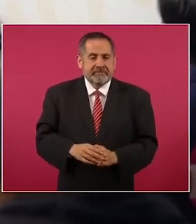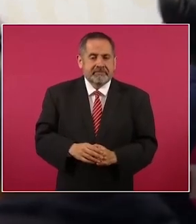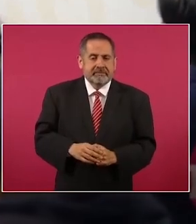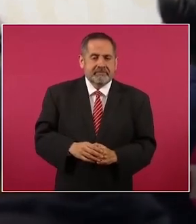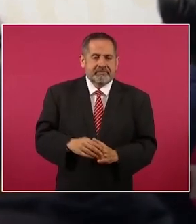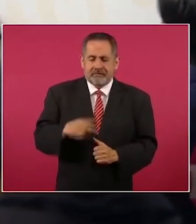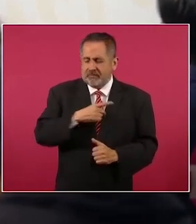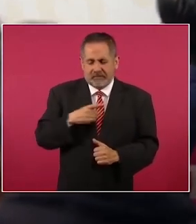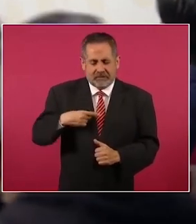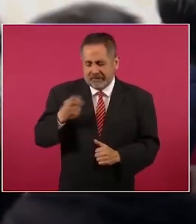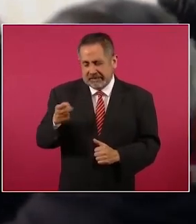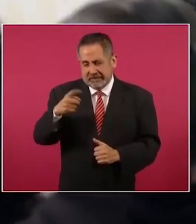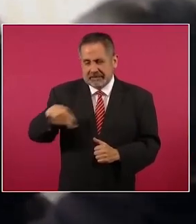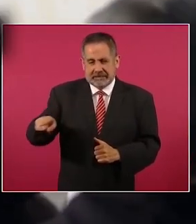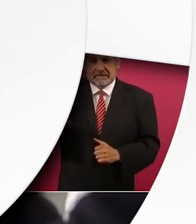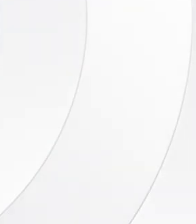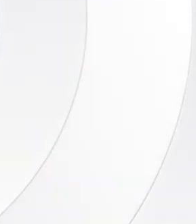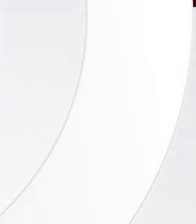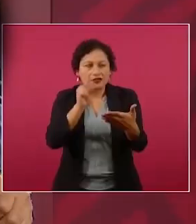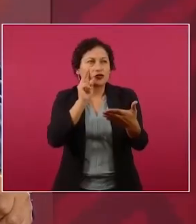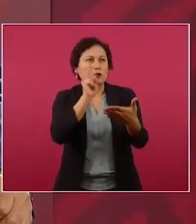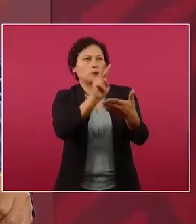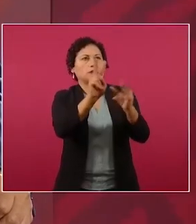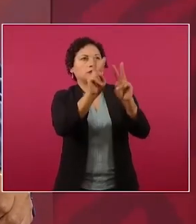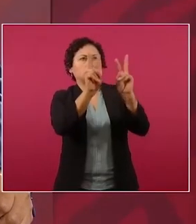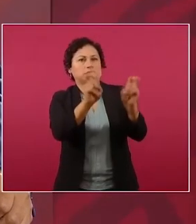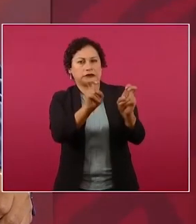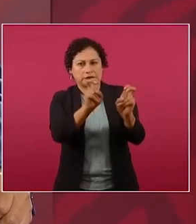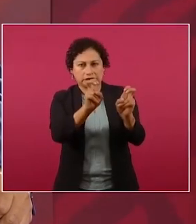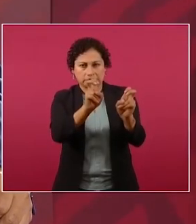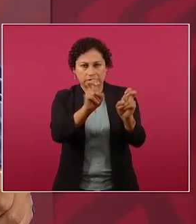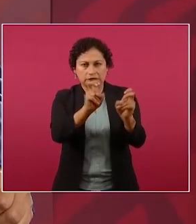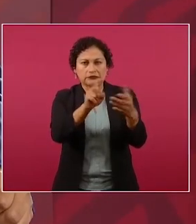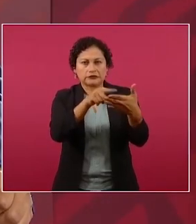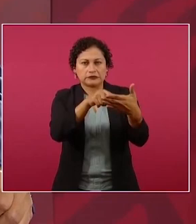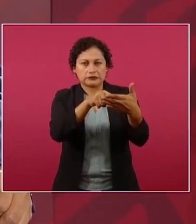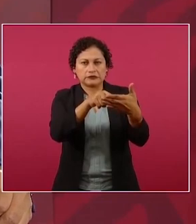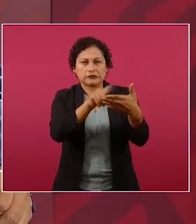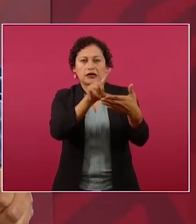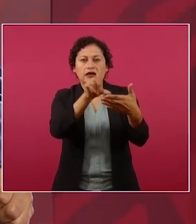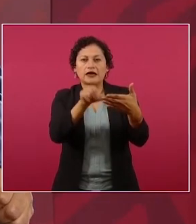no debe prevalecer eso. Me hicieron una reseña